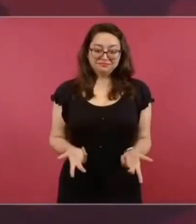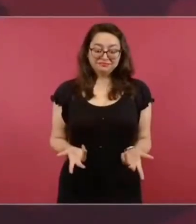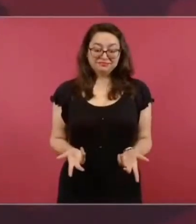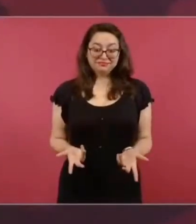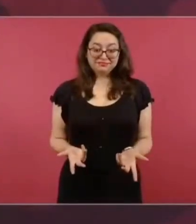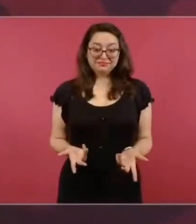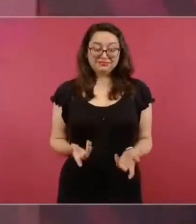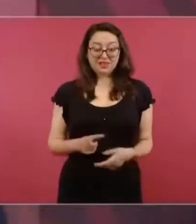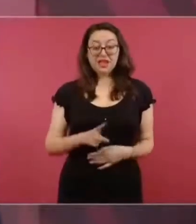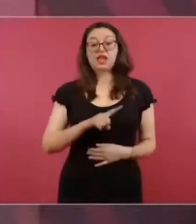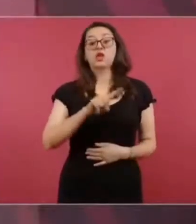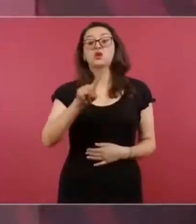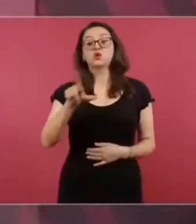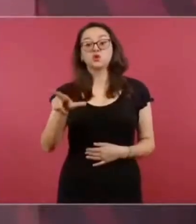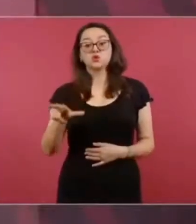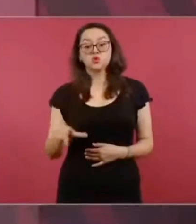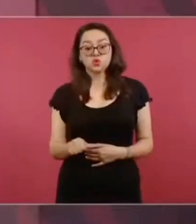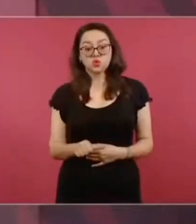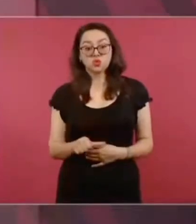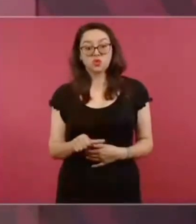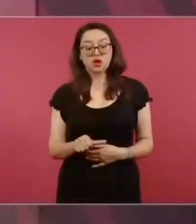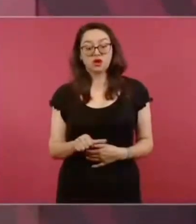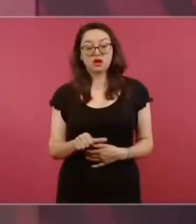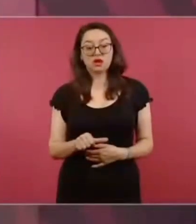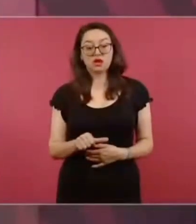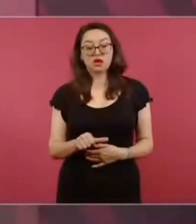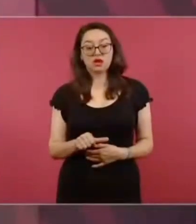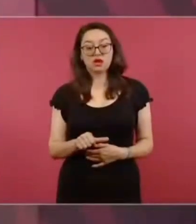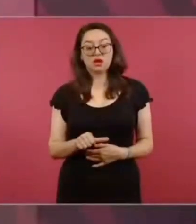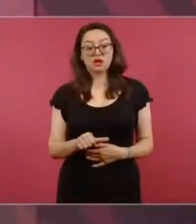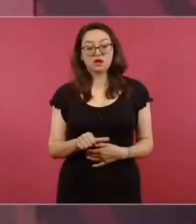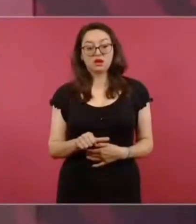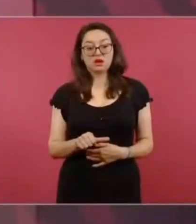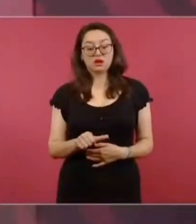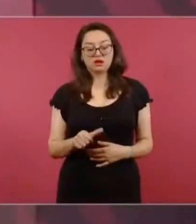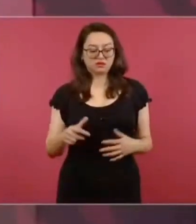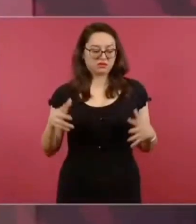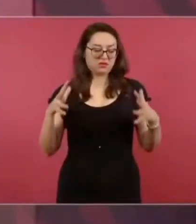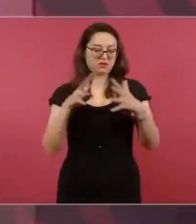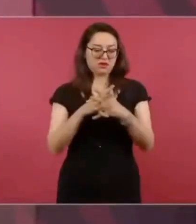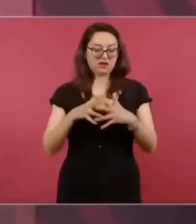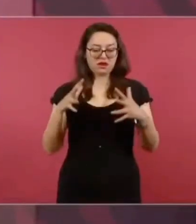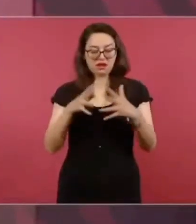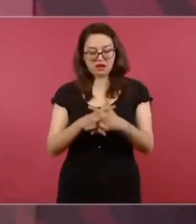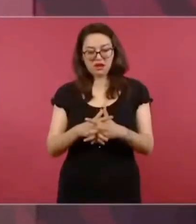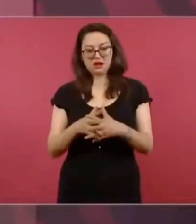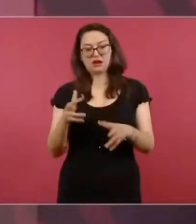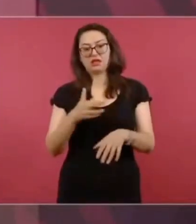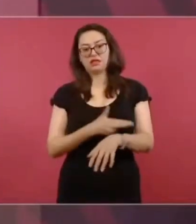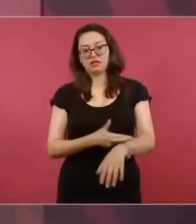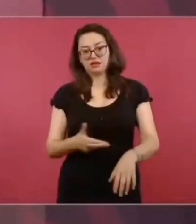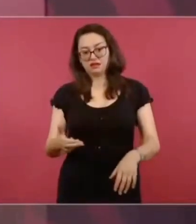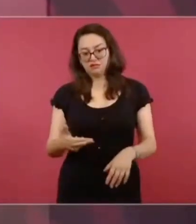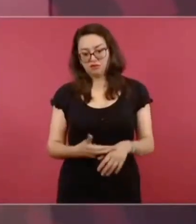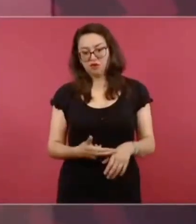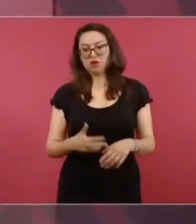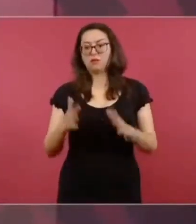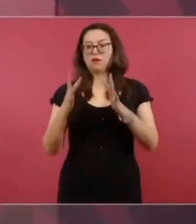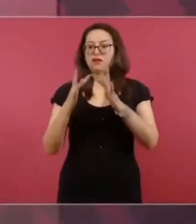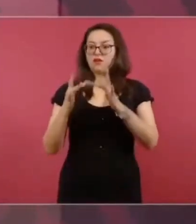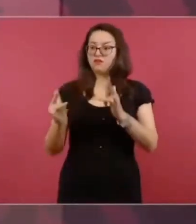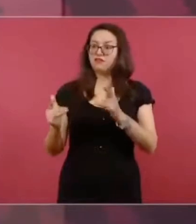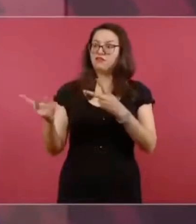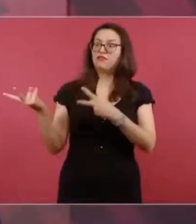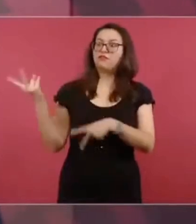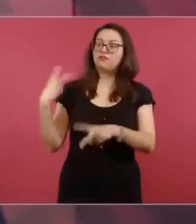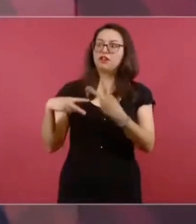Y a mediados del siglo XIX, pues, la guerra de reforma, la intervención francesa, no